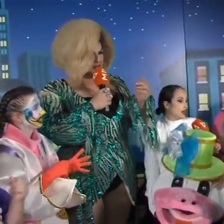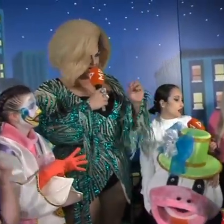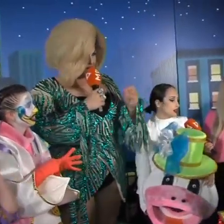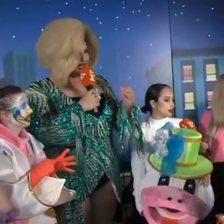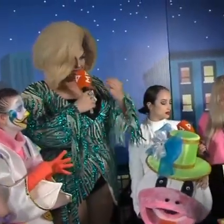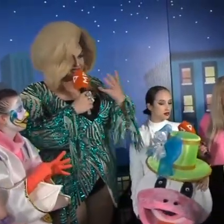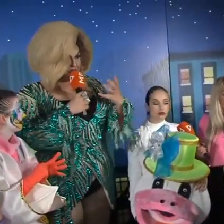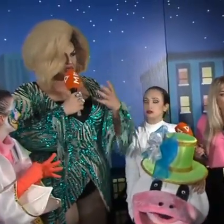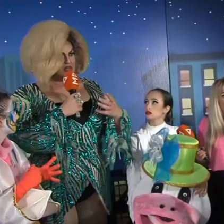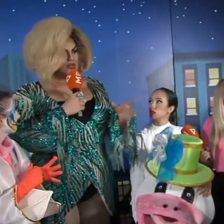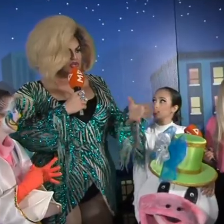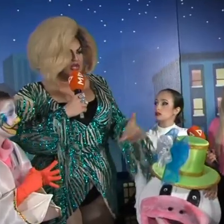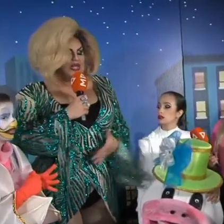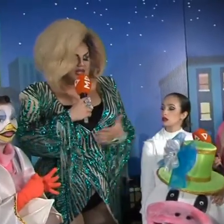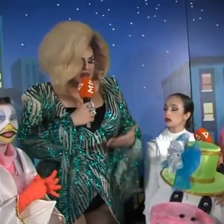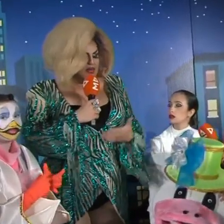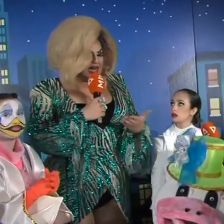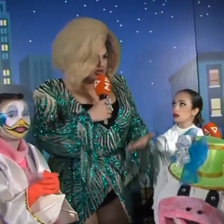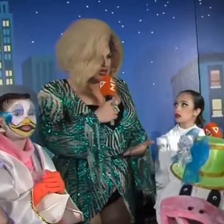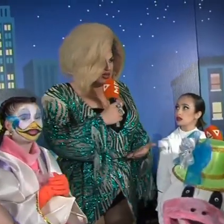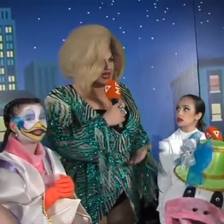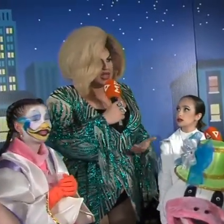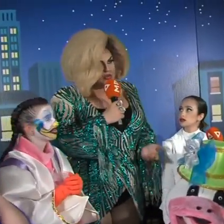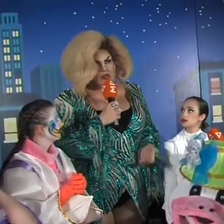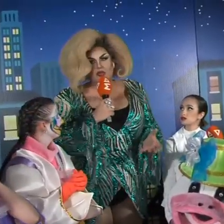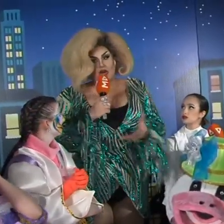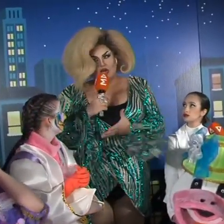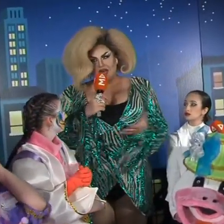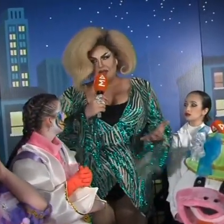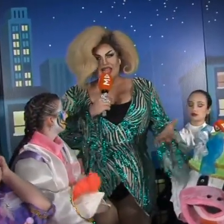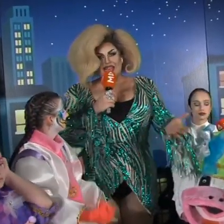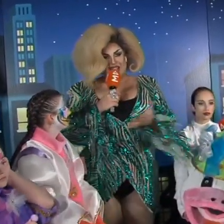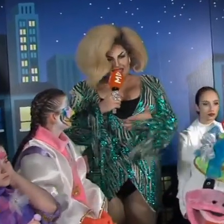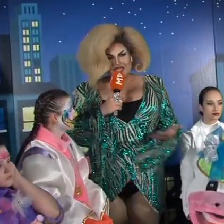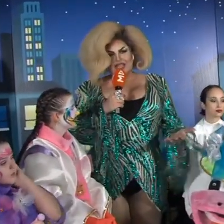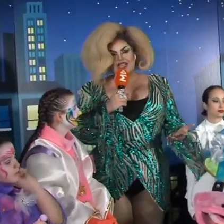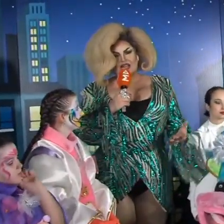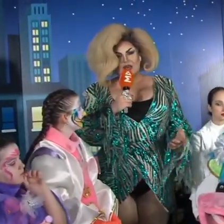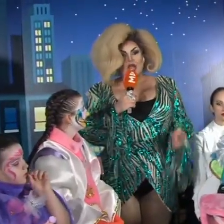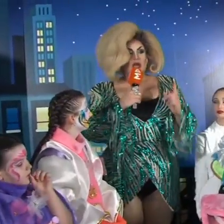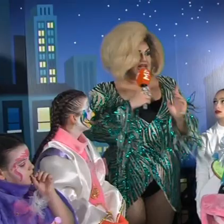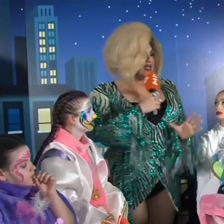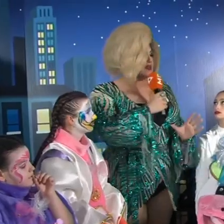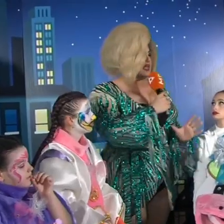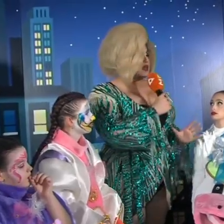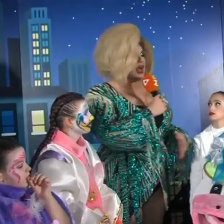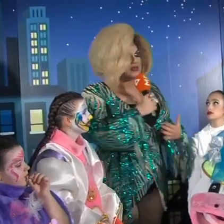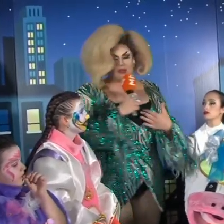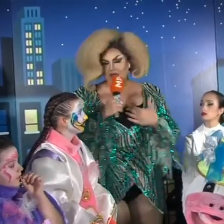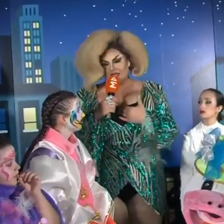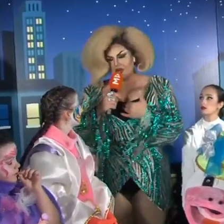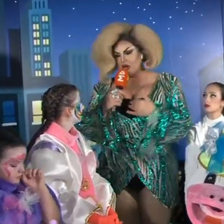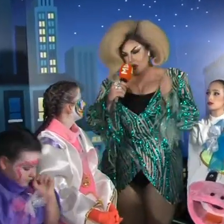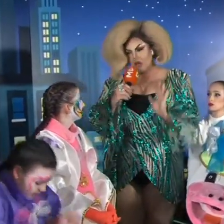mensaje, porque además se está escuchando mucho y esperemos que el año que viene haya un cambio porque lo reclaman la cantera del carnaval. Y antes de despedirnos, a mí